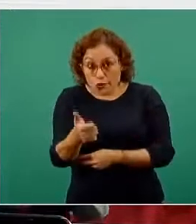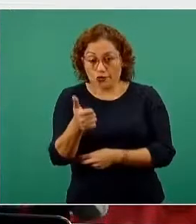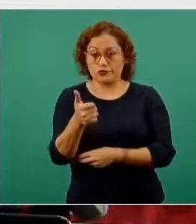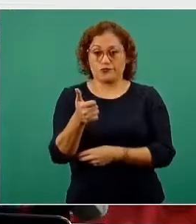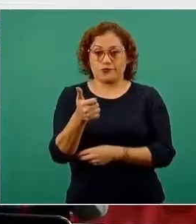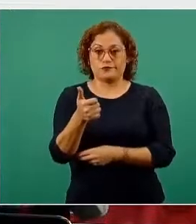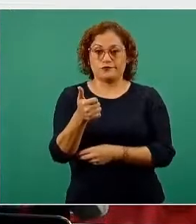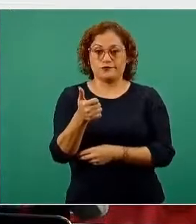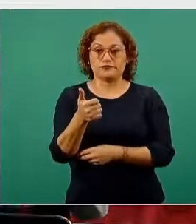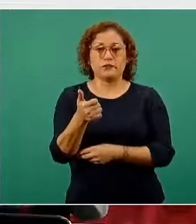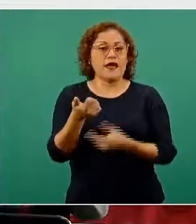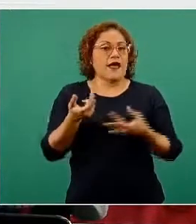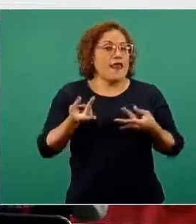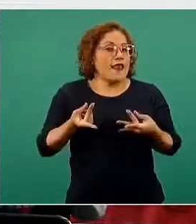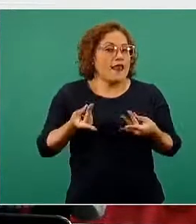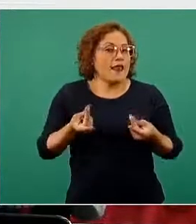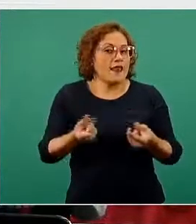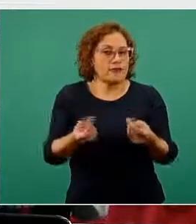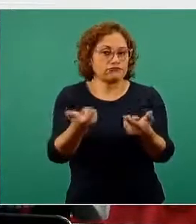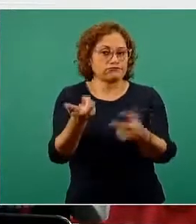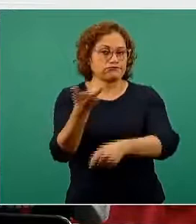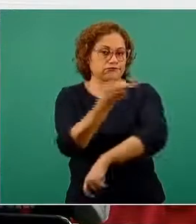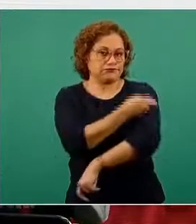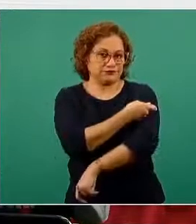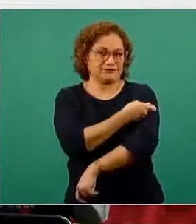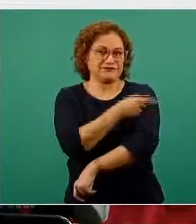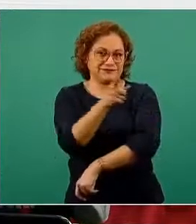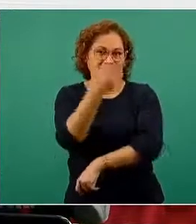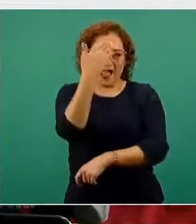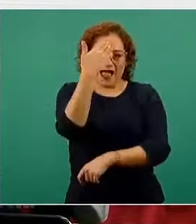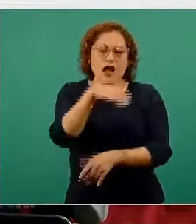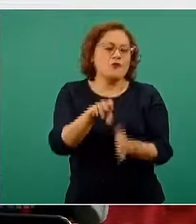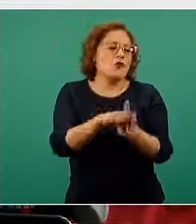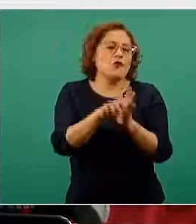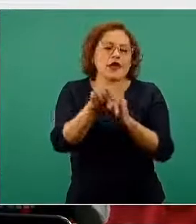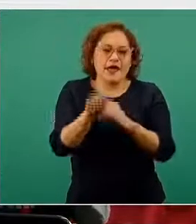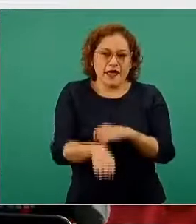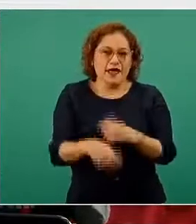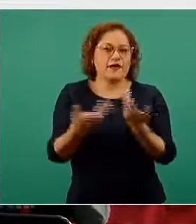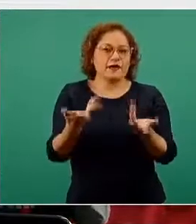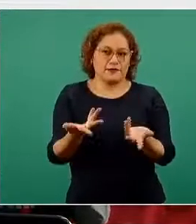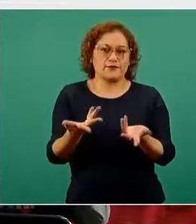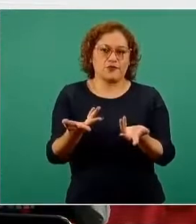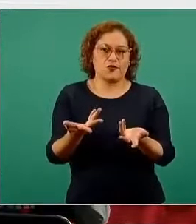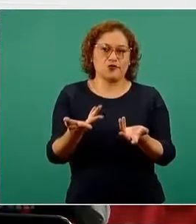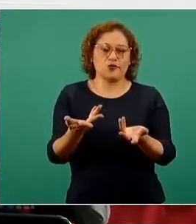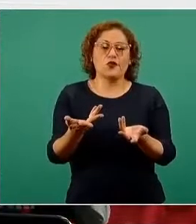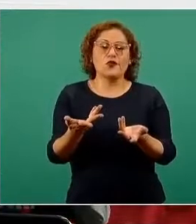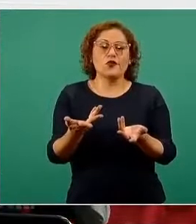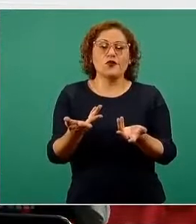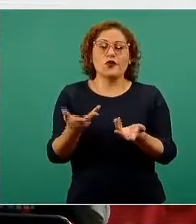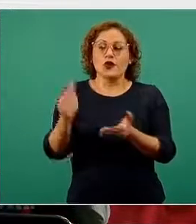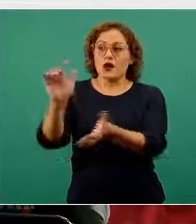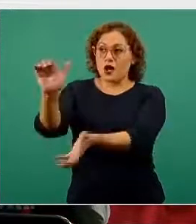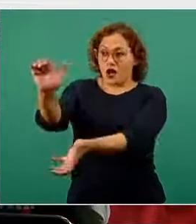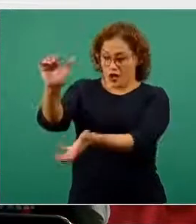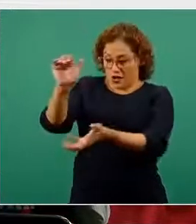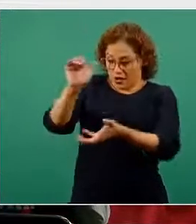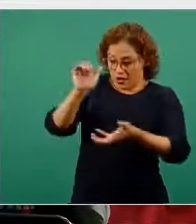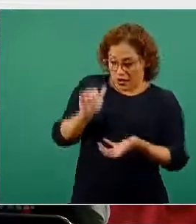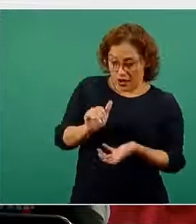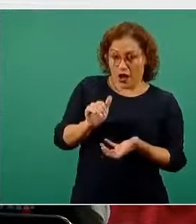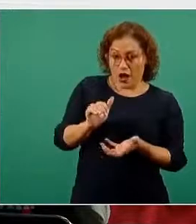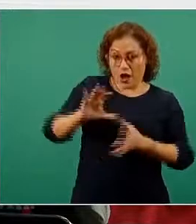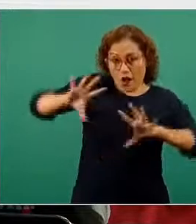operación. Los embarques, como ya conocen ustedes, no llegan en fechas regulares, Pfizer es